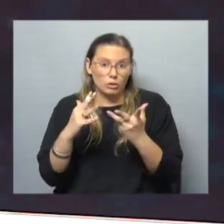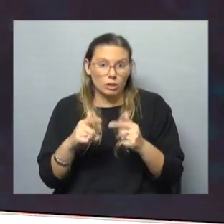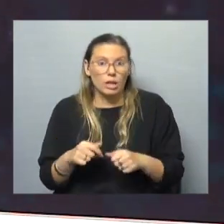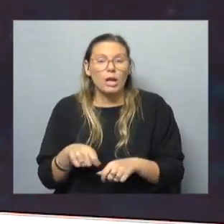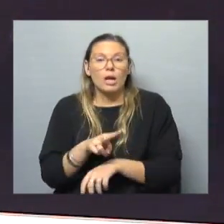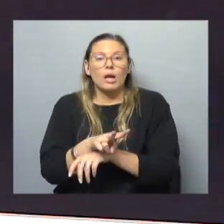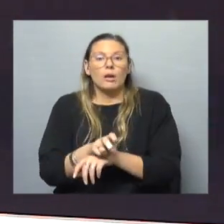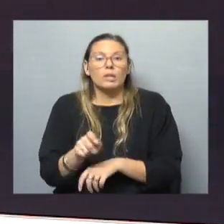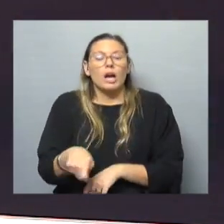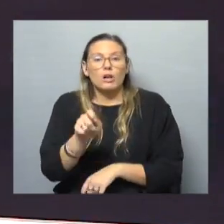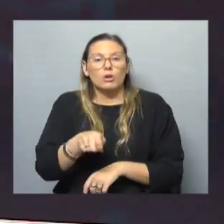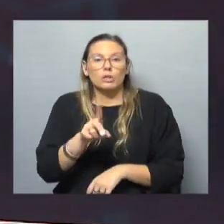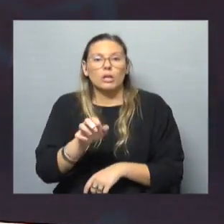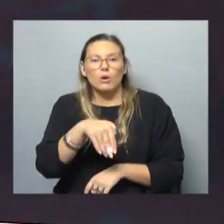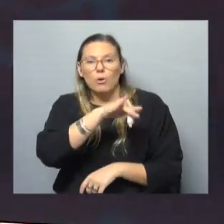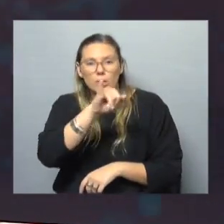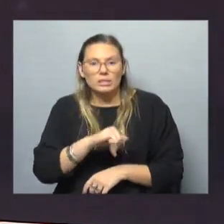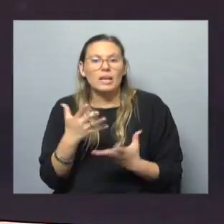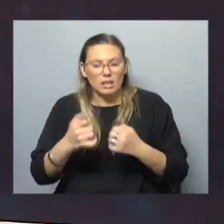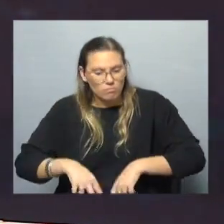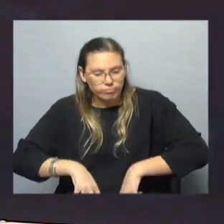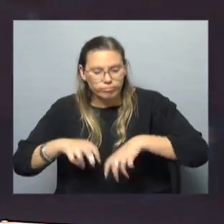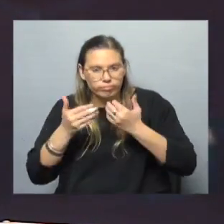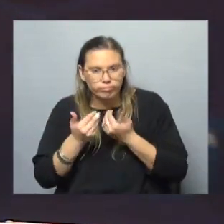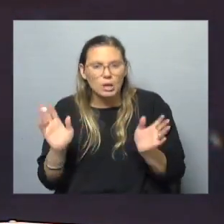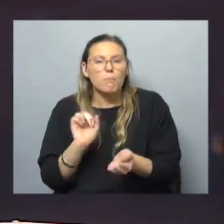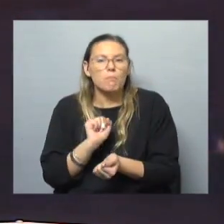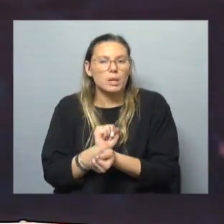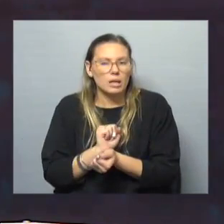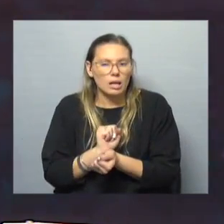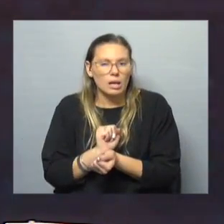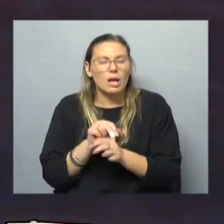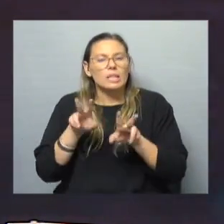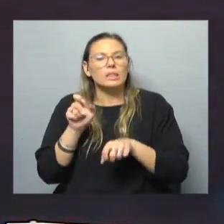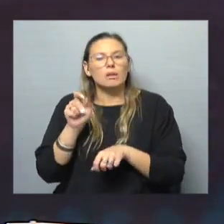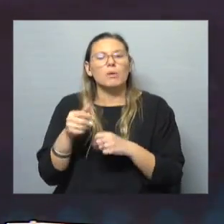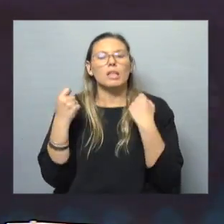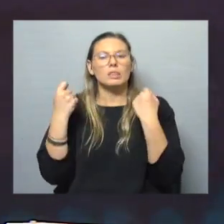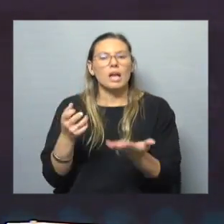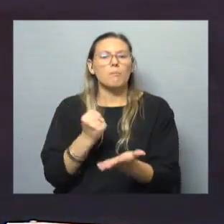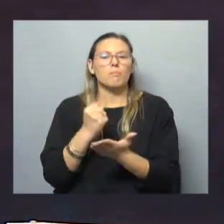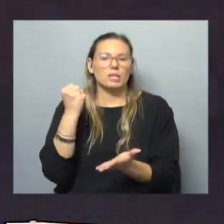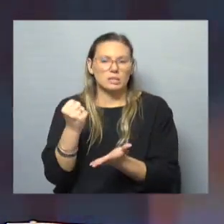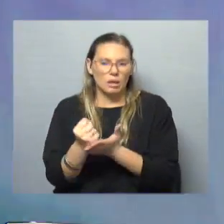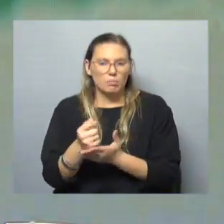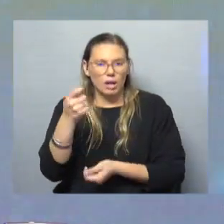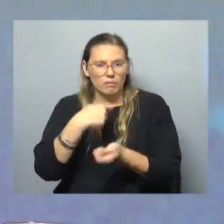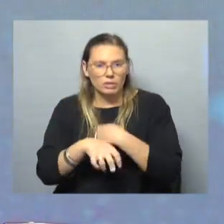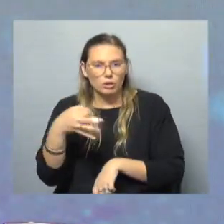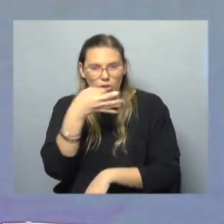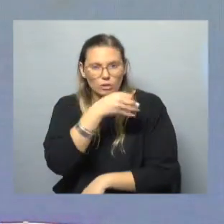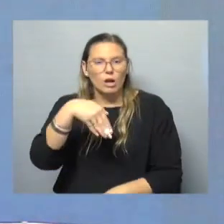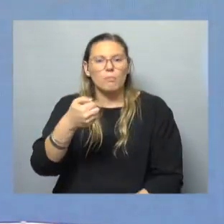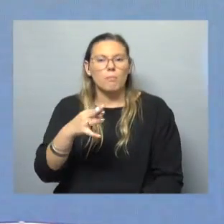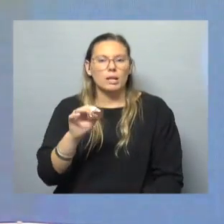de corte, Juan Gómez, decidió abrir una investigación penal con respecto al otorgamiento del pasaporte al narcotraficante Sebastián